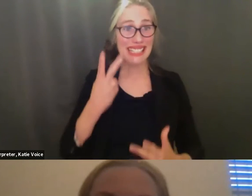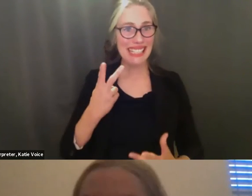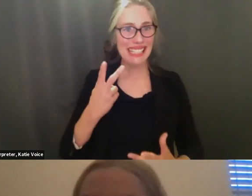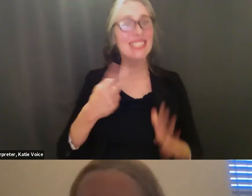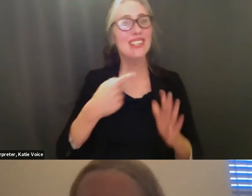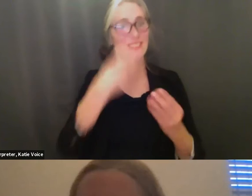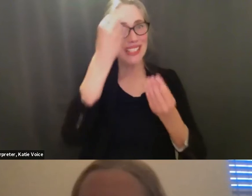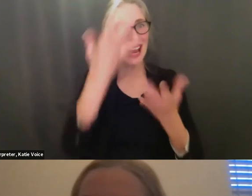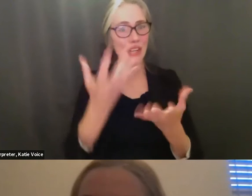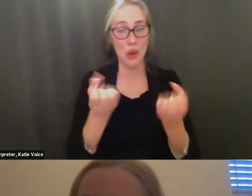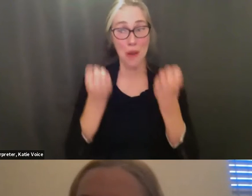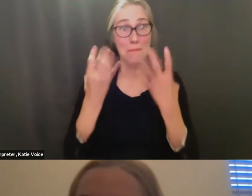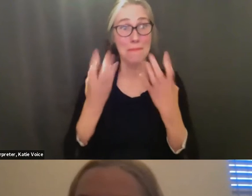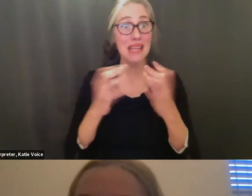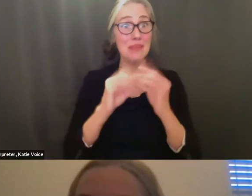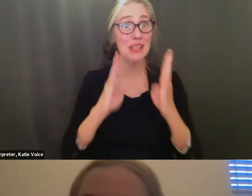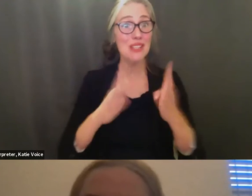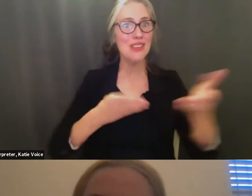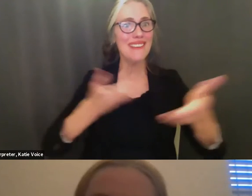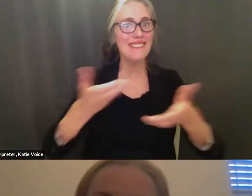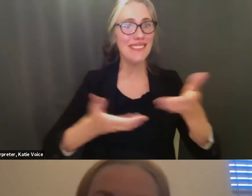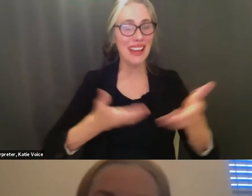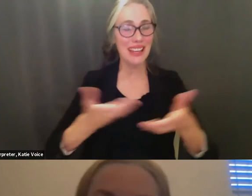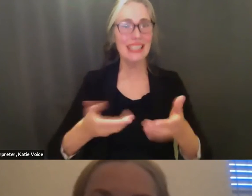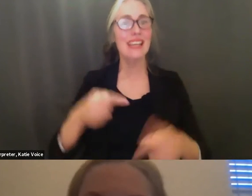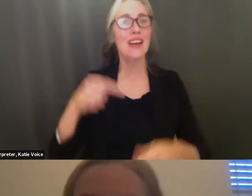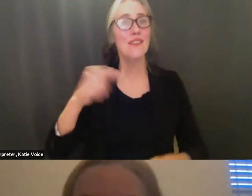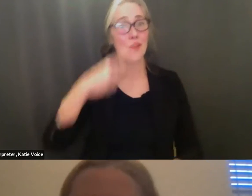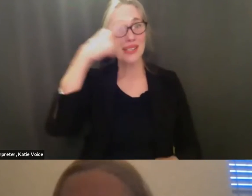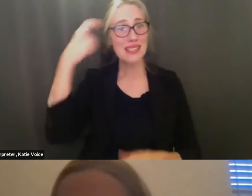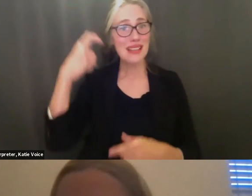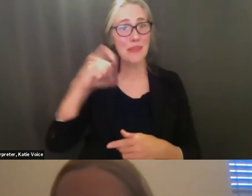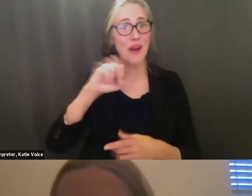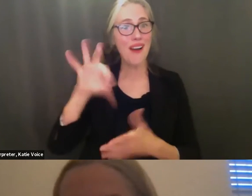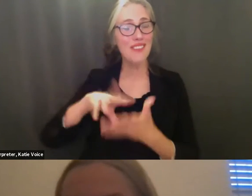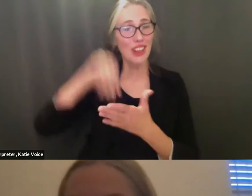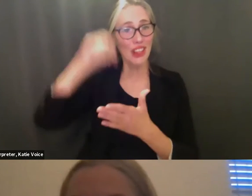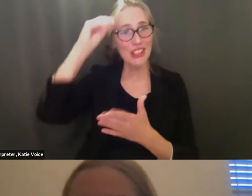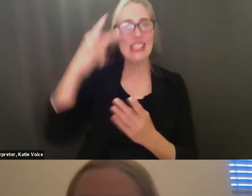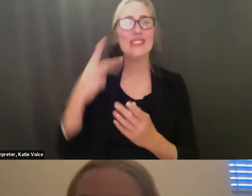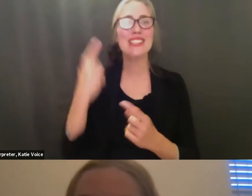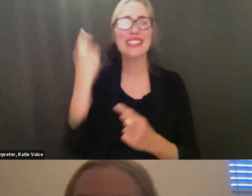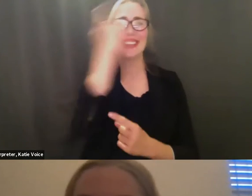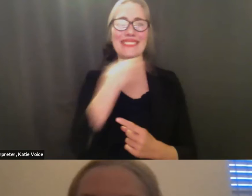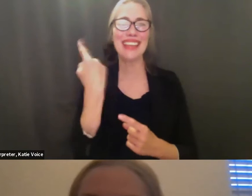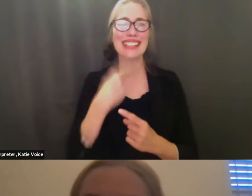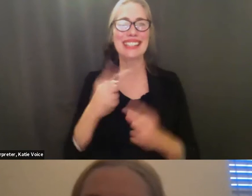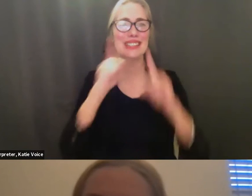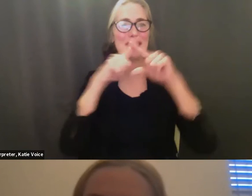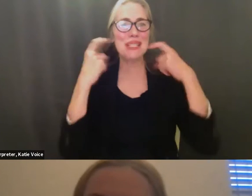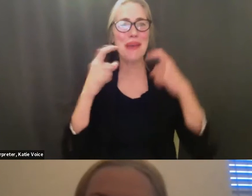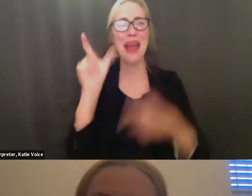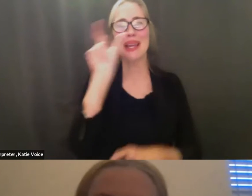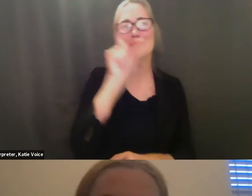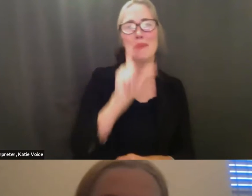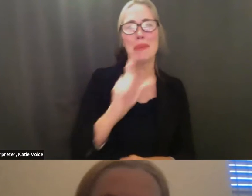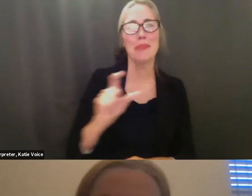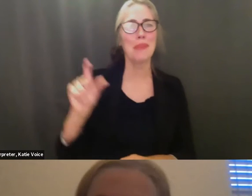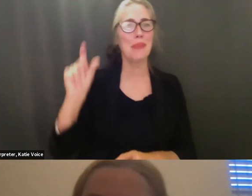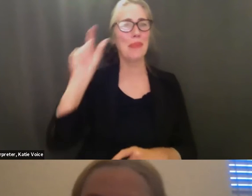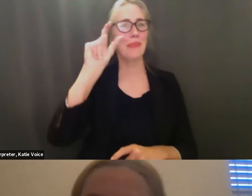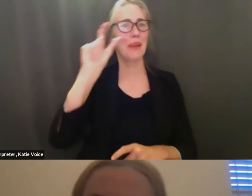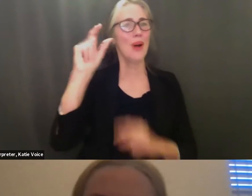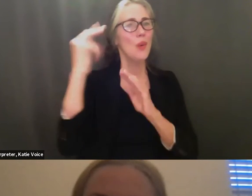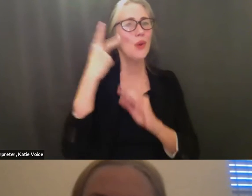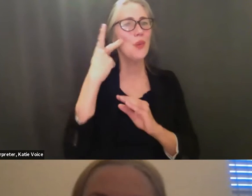de poder compartir con ustedes que hemos invitado a muchos estudiantes. Como vemos aquí, vemos a los niños sonrientes y eso es